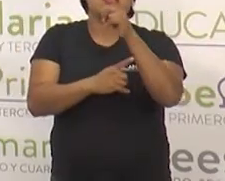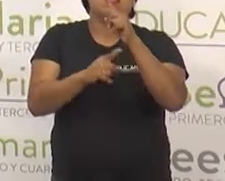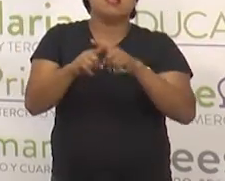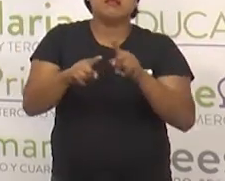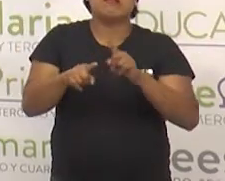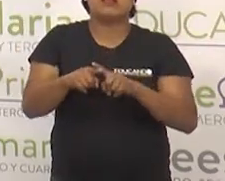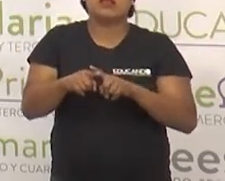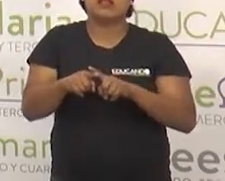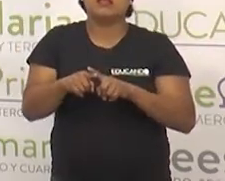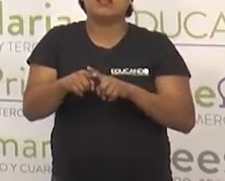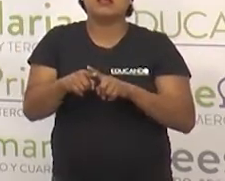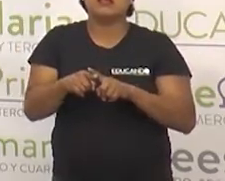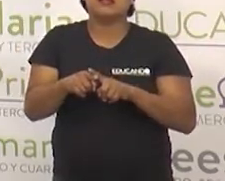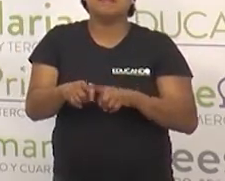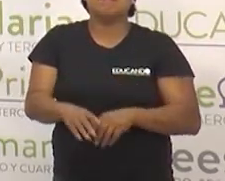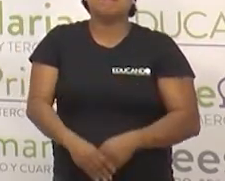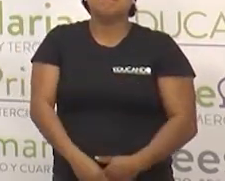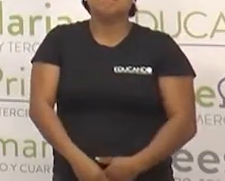los